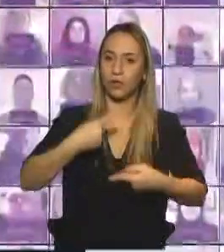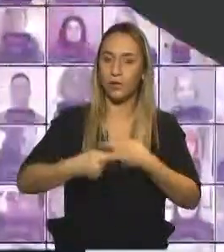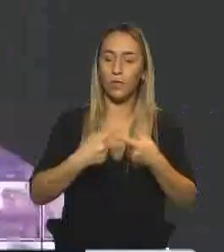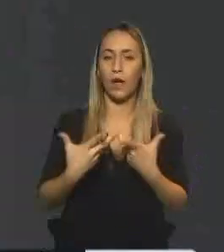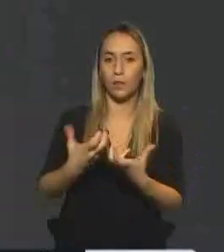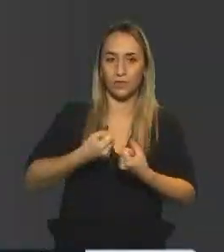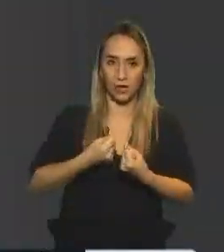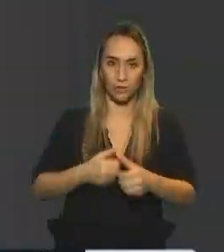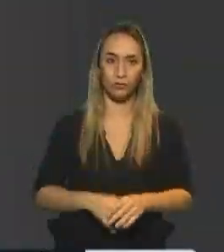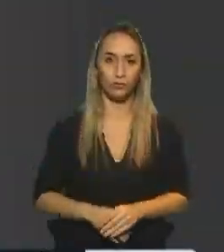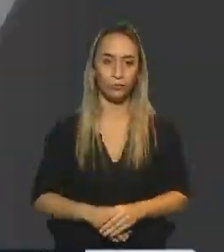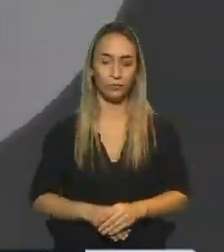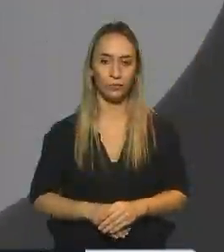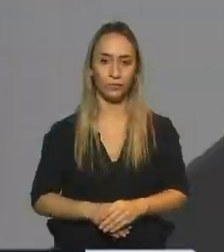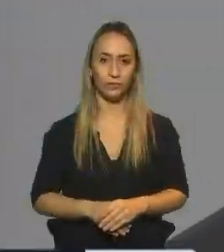acompañándonos.